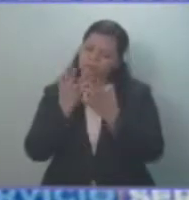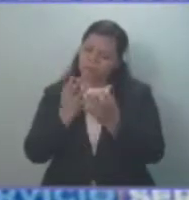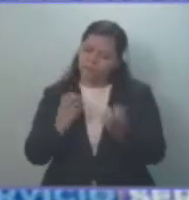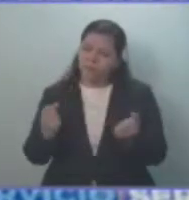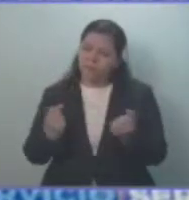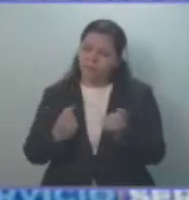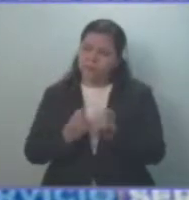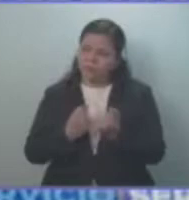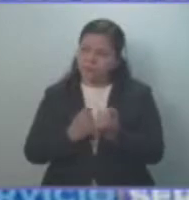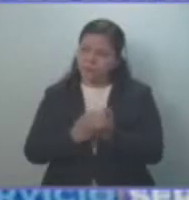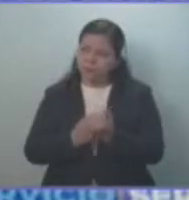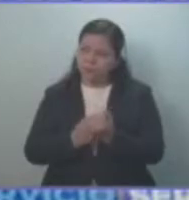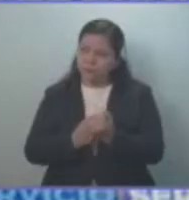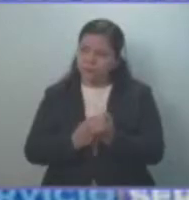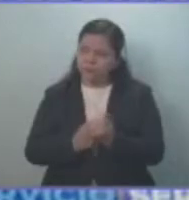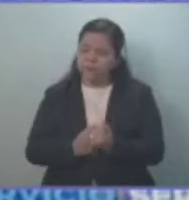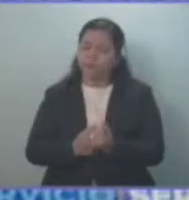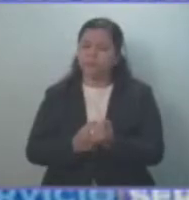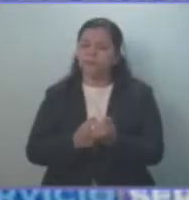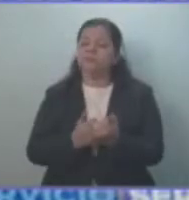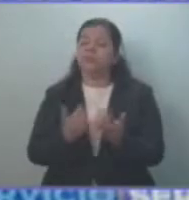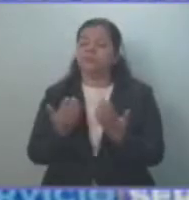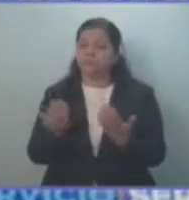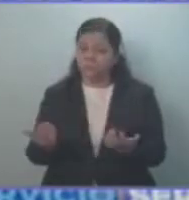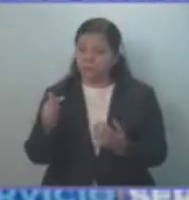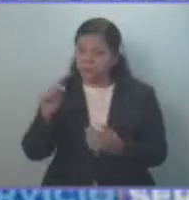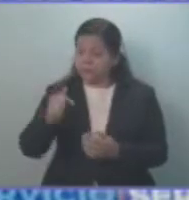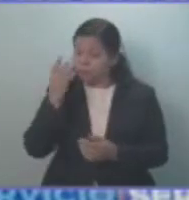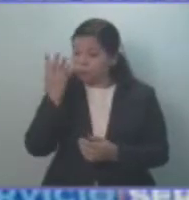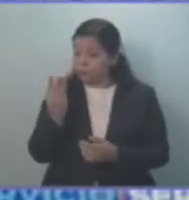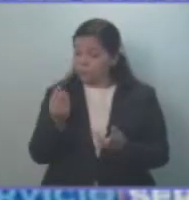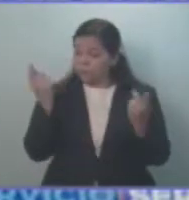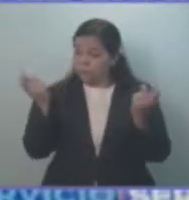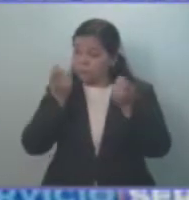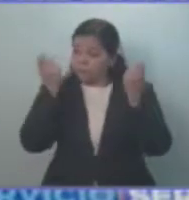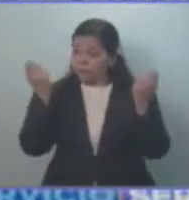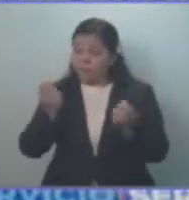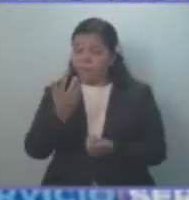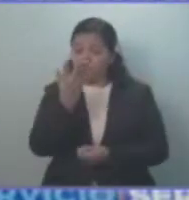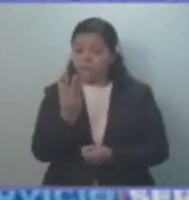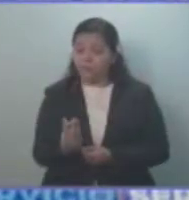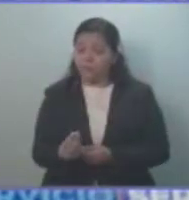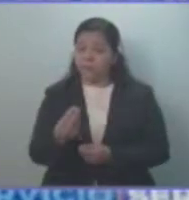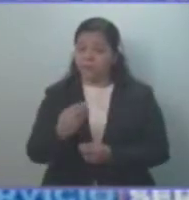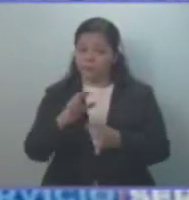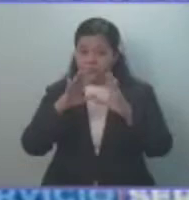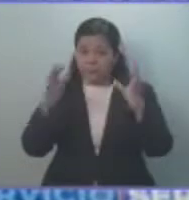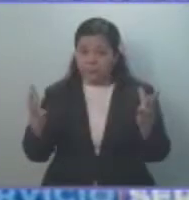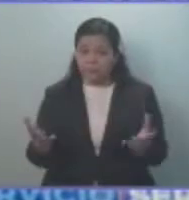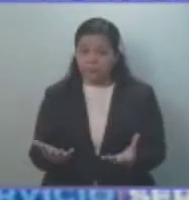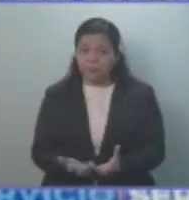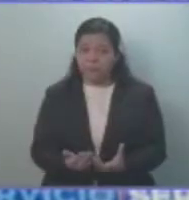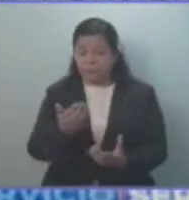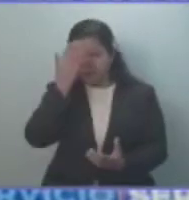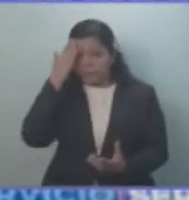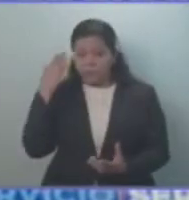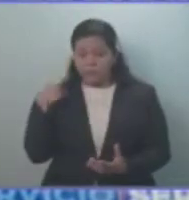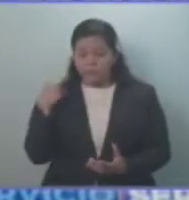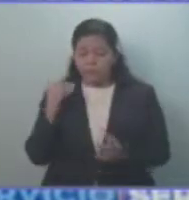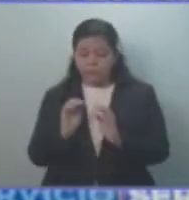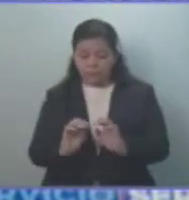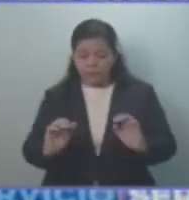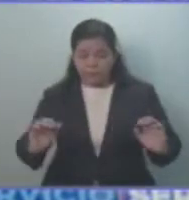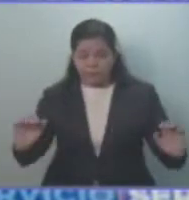unir al reconocimiento este día que celebramos el Día Nacional e Internacional de las Niñas.